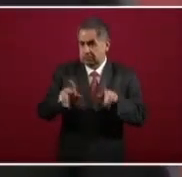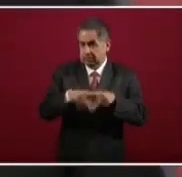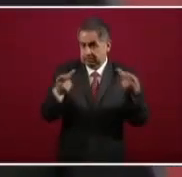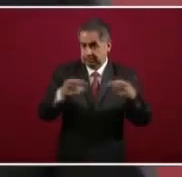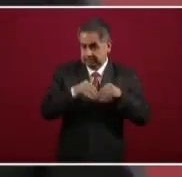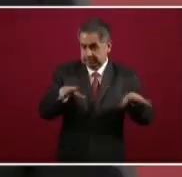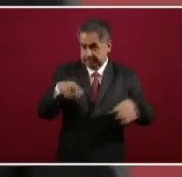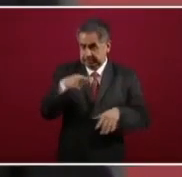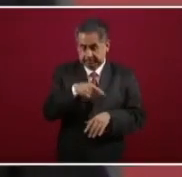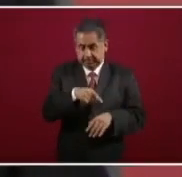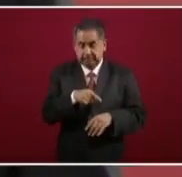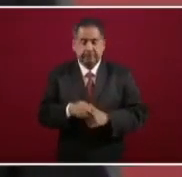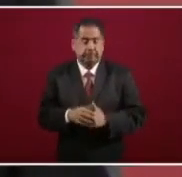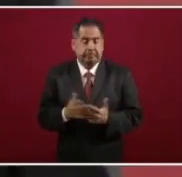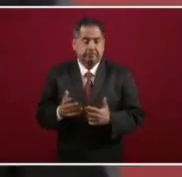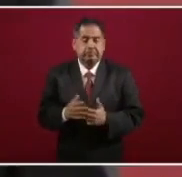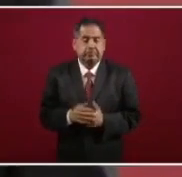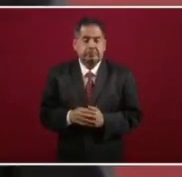este